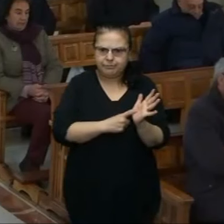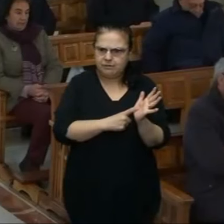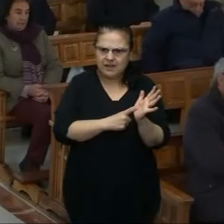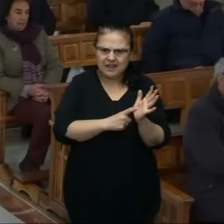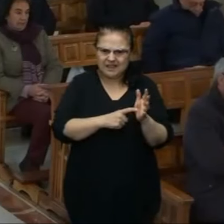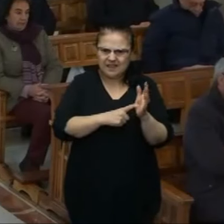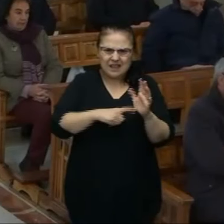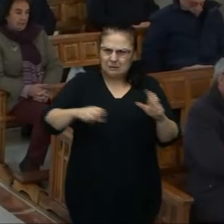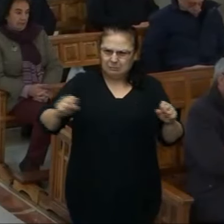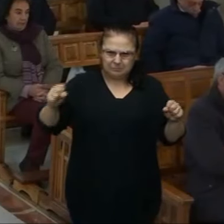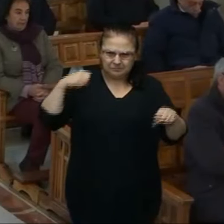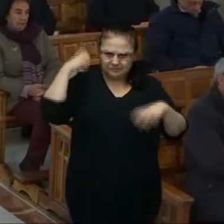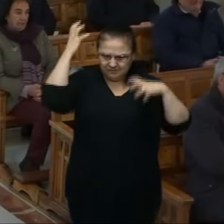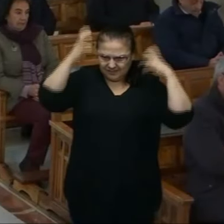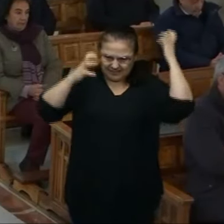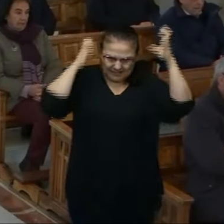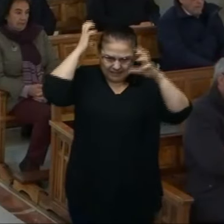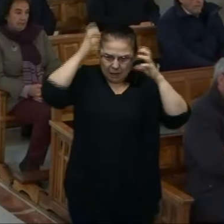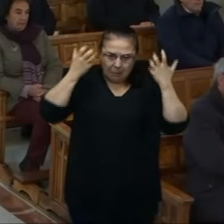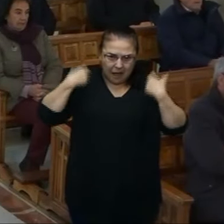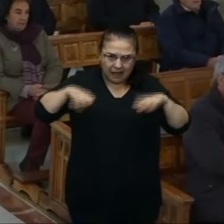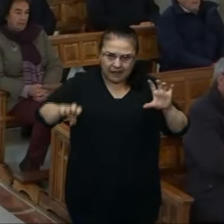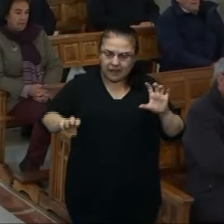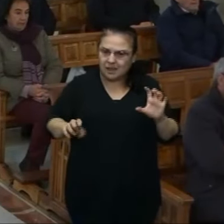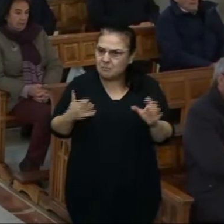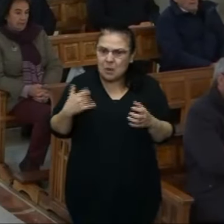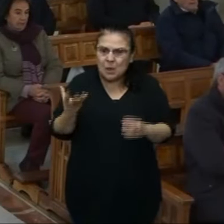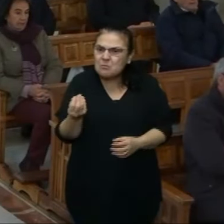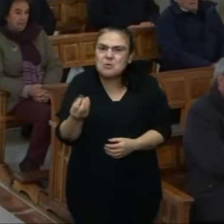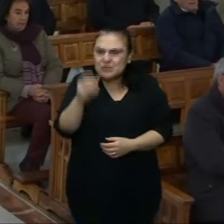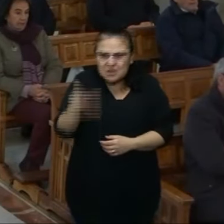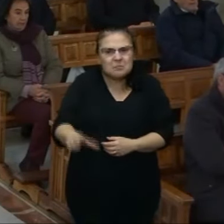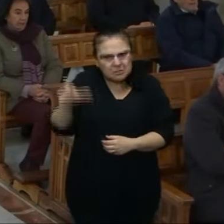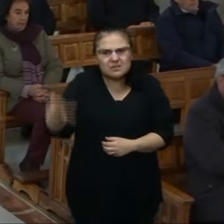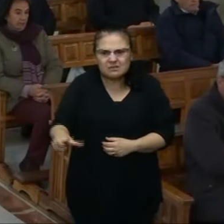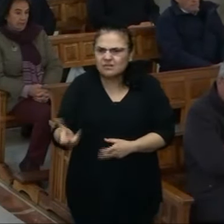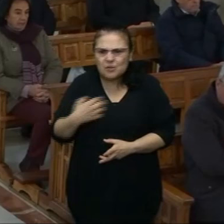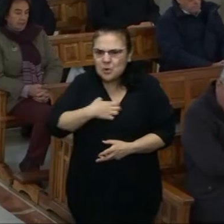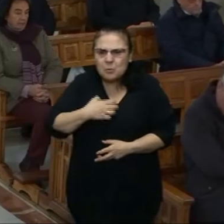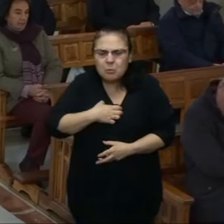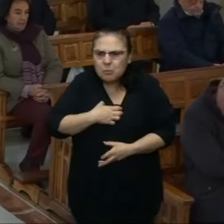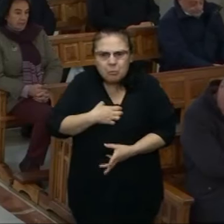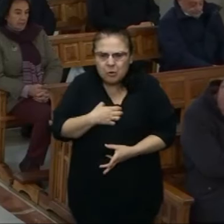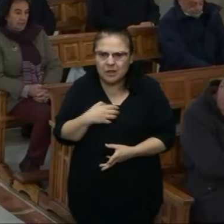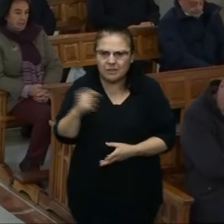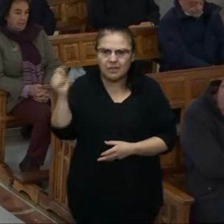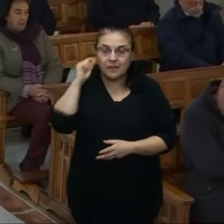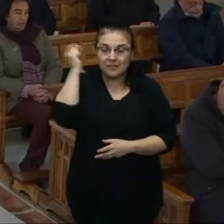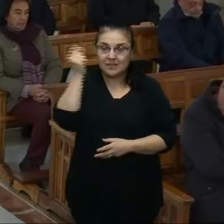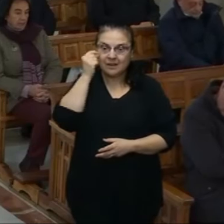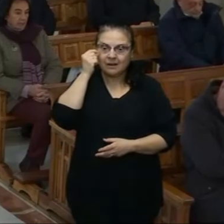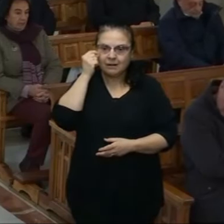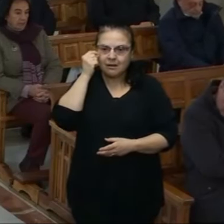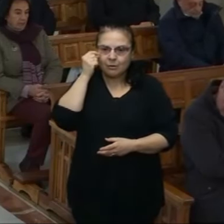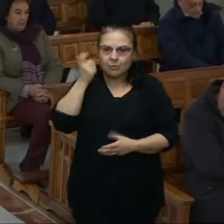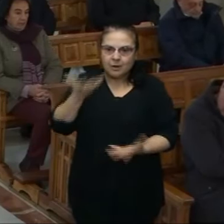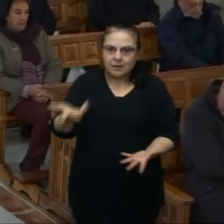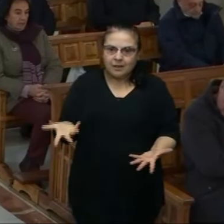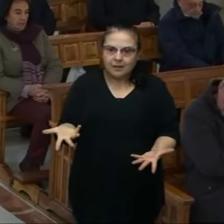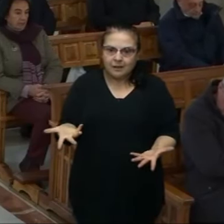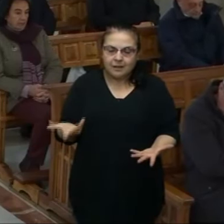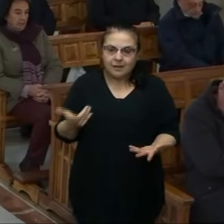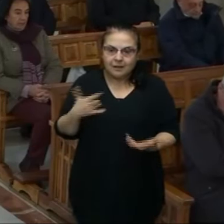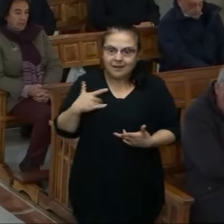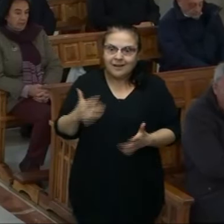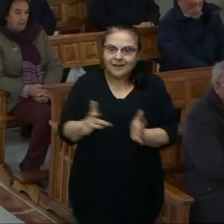Y esto es algo que lo estamos viendo. Hay mucha gente incapaz de descubrir la grandeza que tiene la